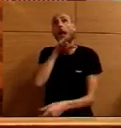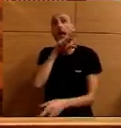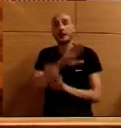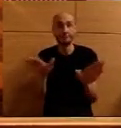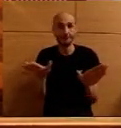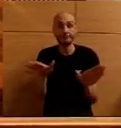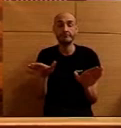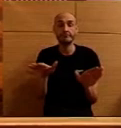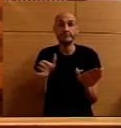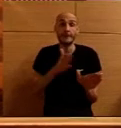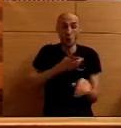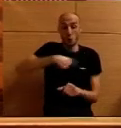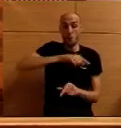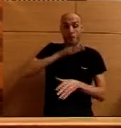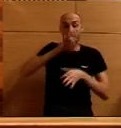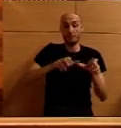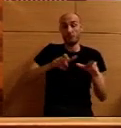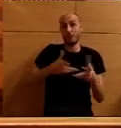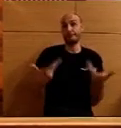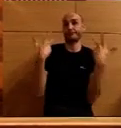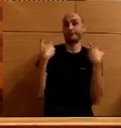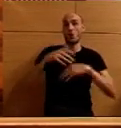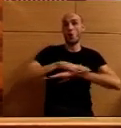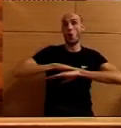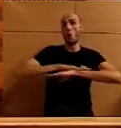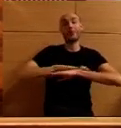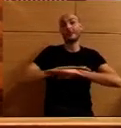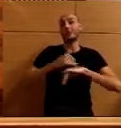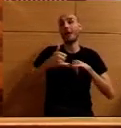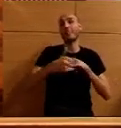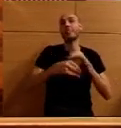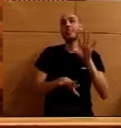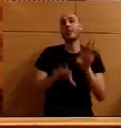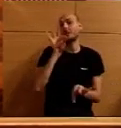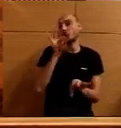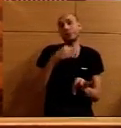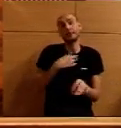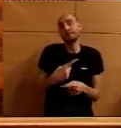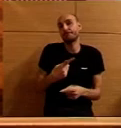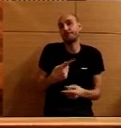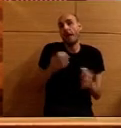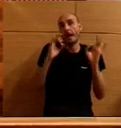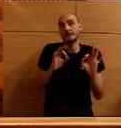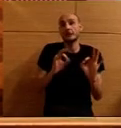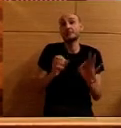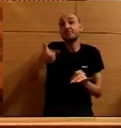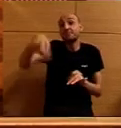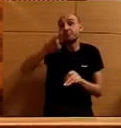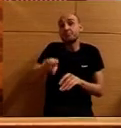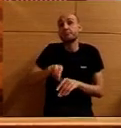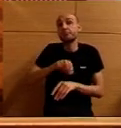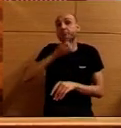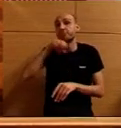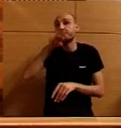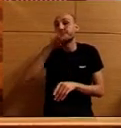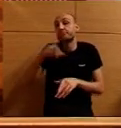nos toca a los que tenemos la responsabilidad de gobernar tomar este tipo de medidas. Si a ustedes decir las cosas que dicen, ¿no? Están en su perfecto derecho además